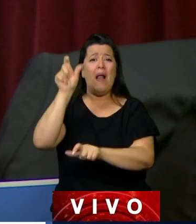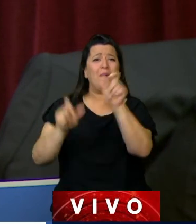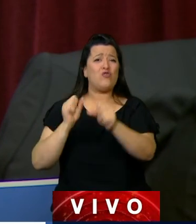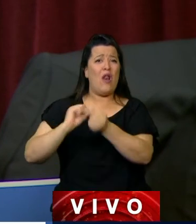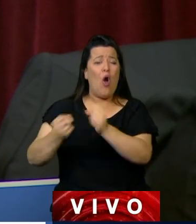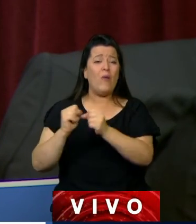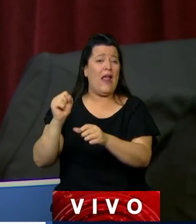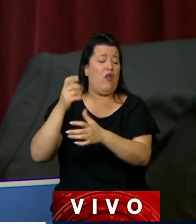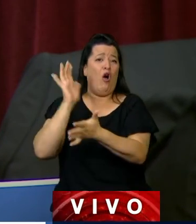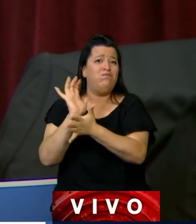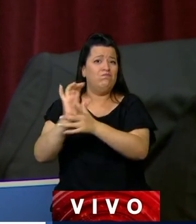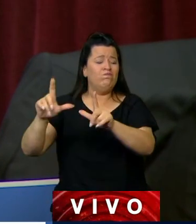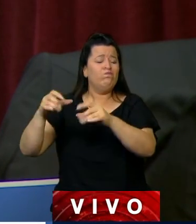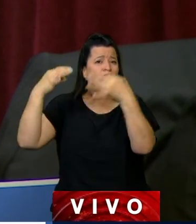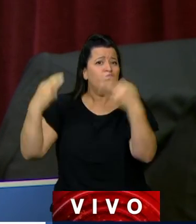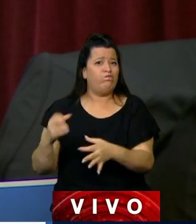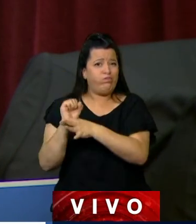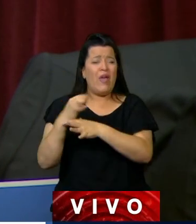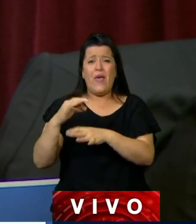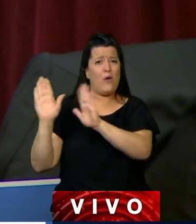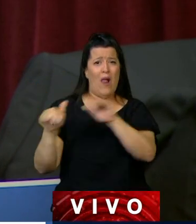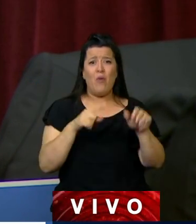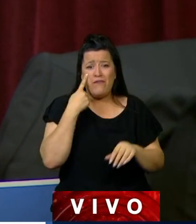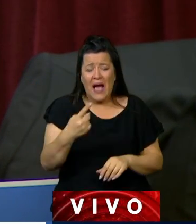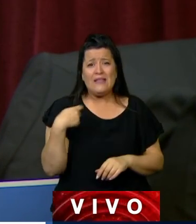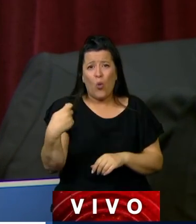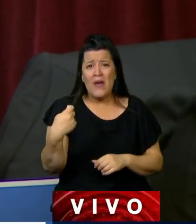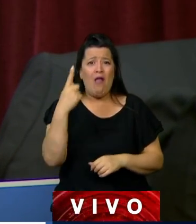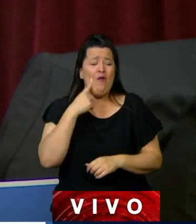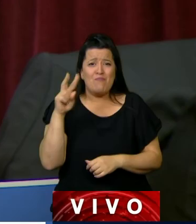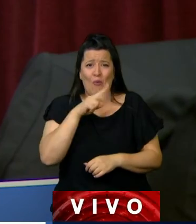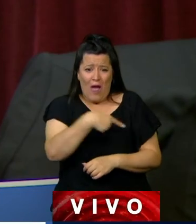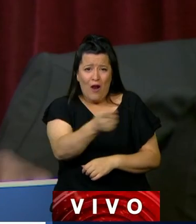obrero calificado. Fíjese, hoy tenemos los jubilados, las jubiladas,